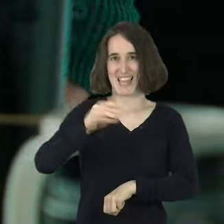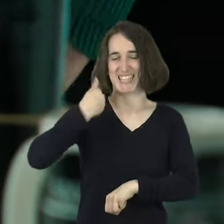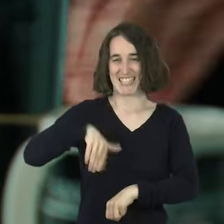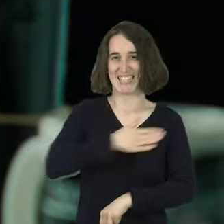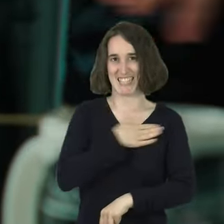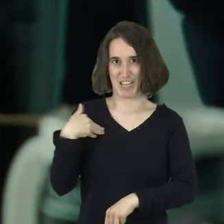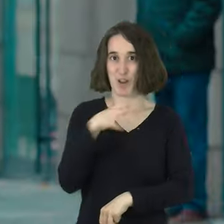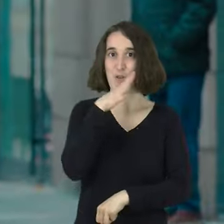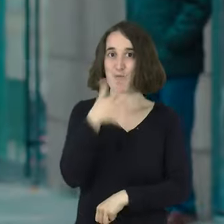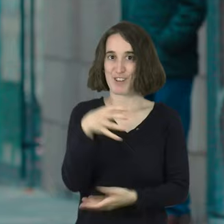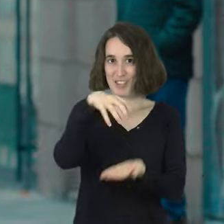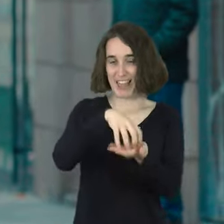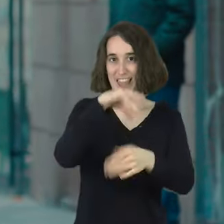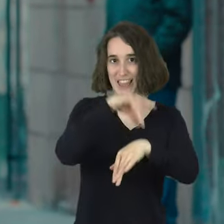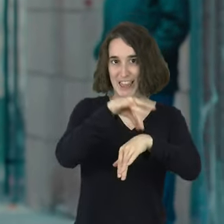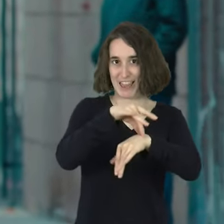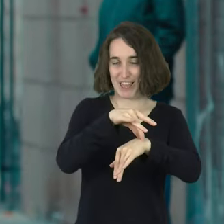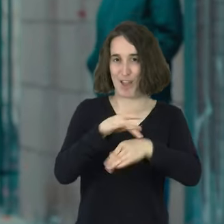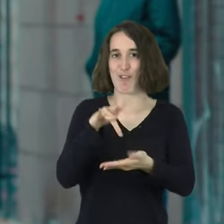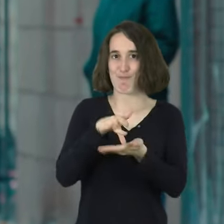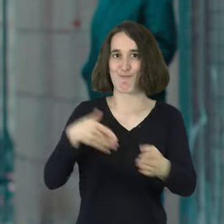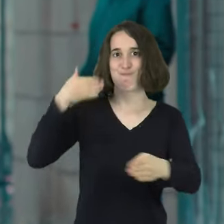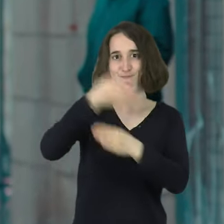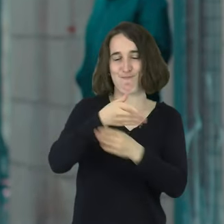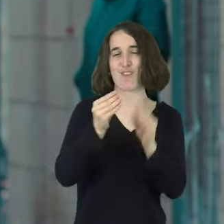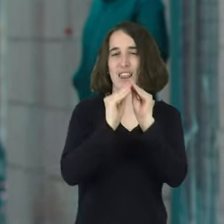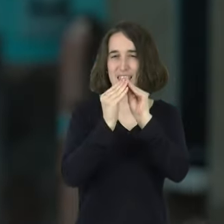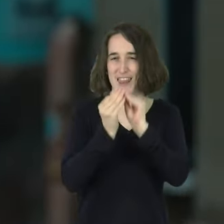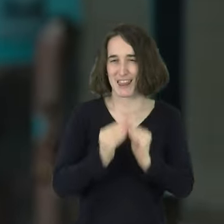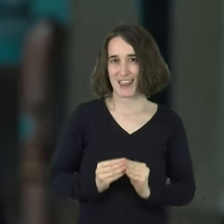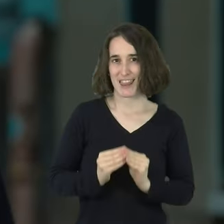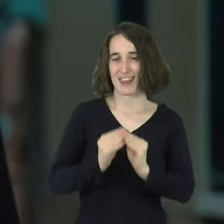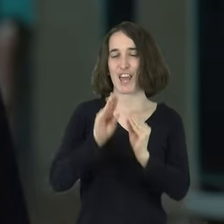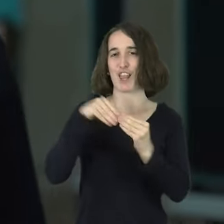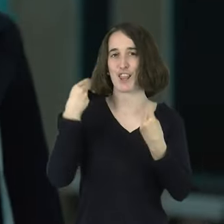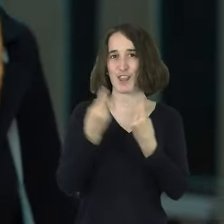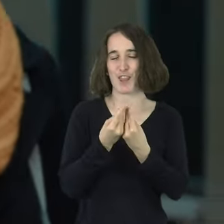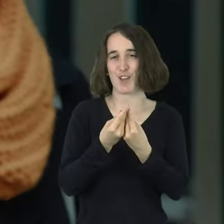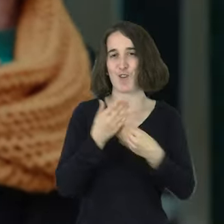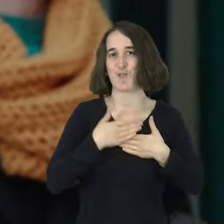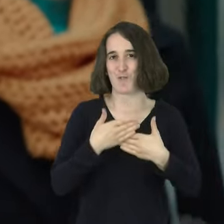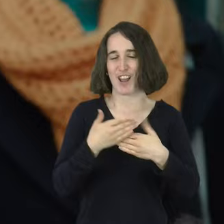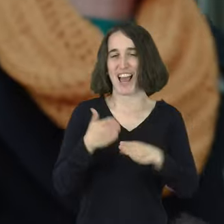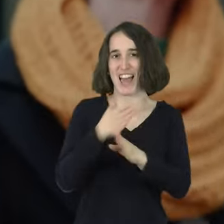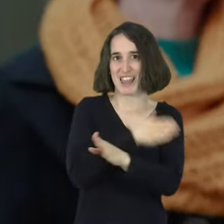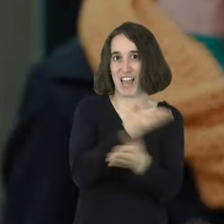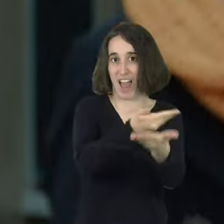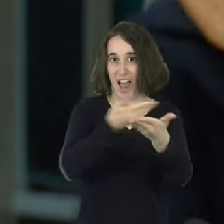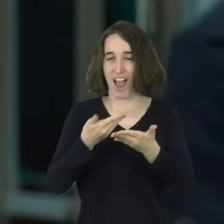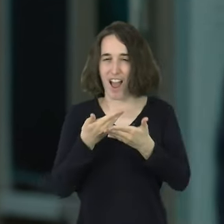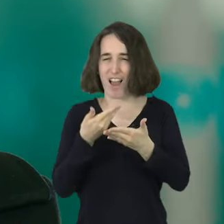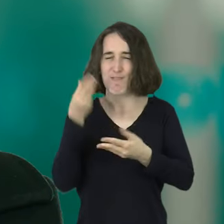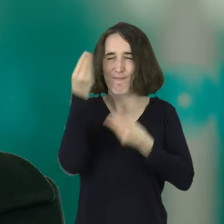Por eso he estado en mi centro de salud y he hecho un documento de voluntades anticipadas. Allí me han ayudado a